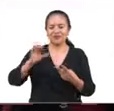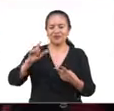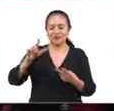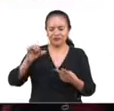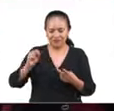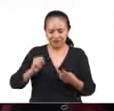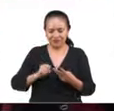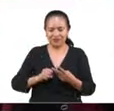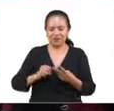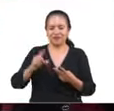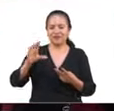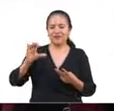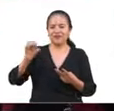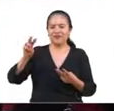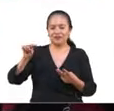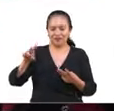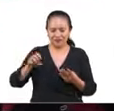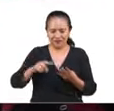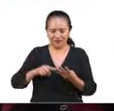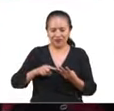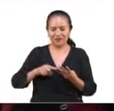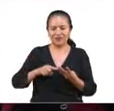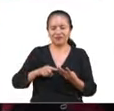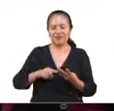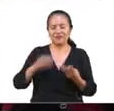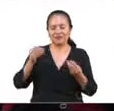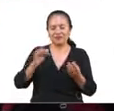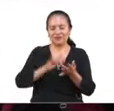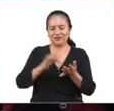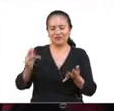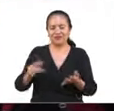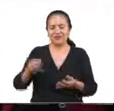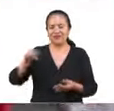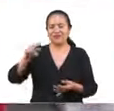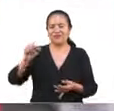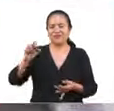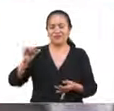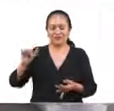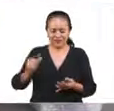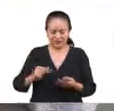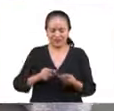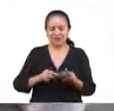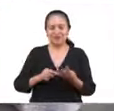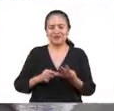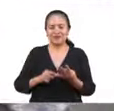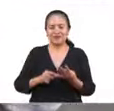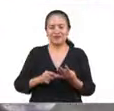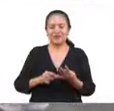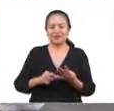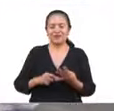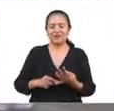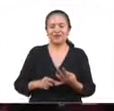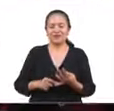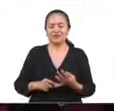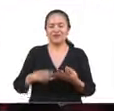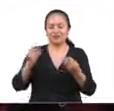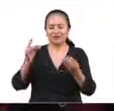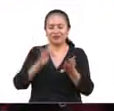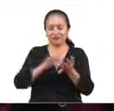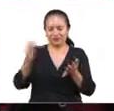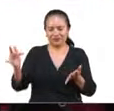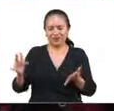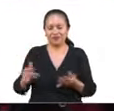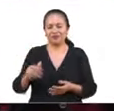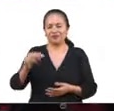Salas, Clementina Encarnación Concepción, muchas gracias. María Guadalupe Gómez Moreno, y muchísimas